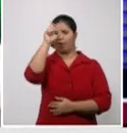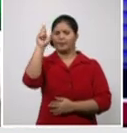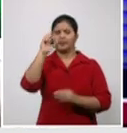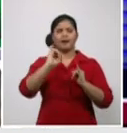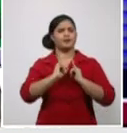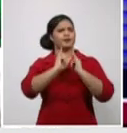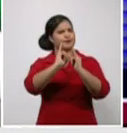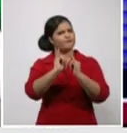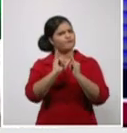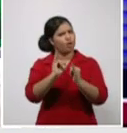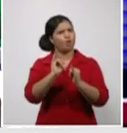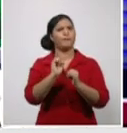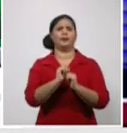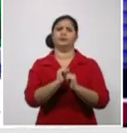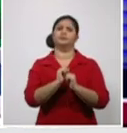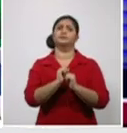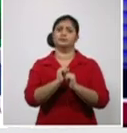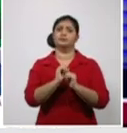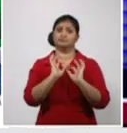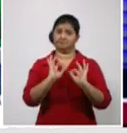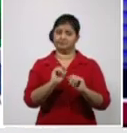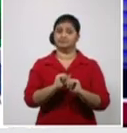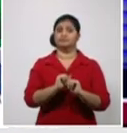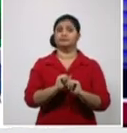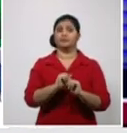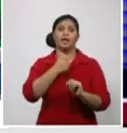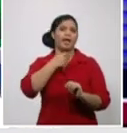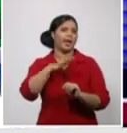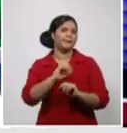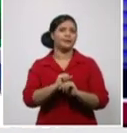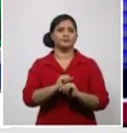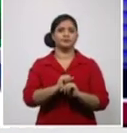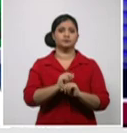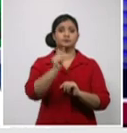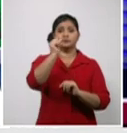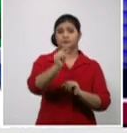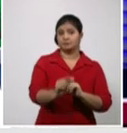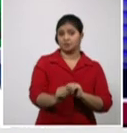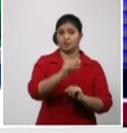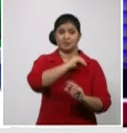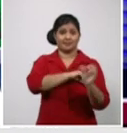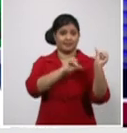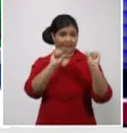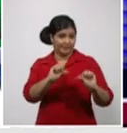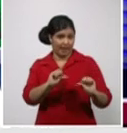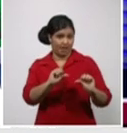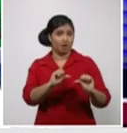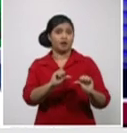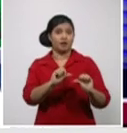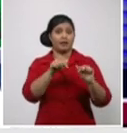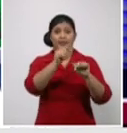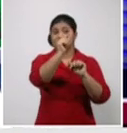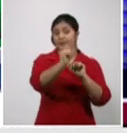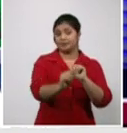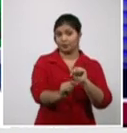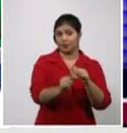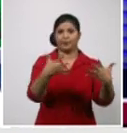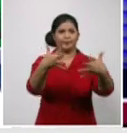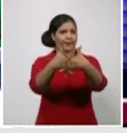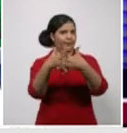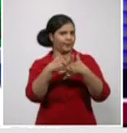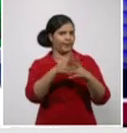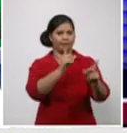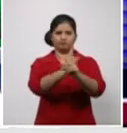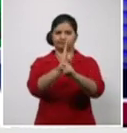esa relación es estrecha todavía más en los últimos 15 días, ha sido confirmada con la